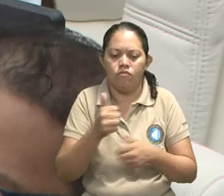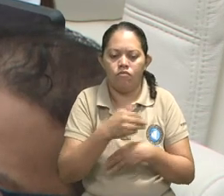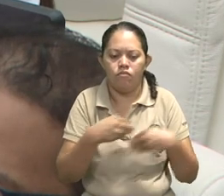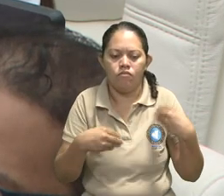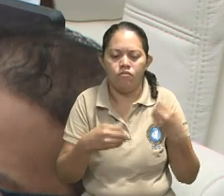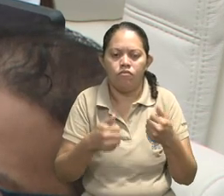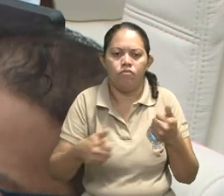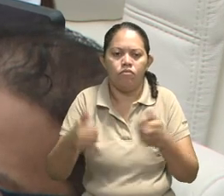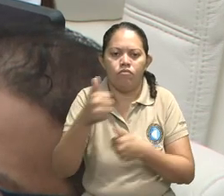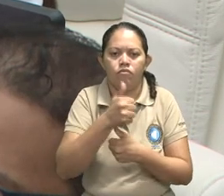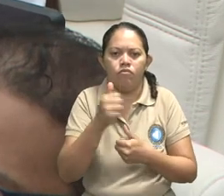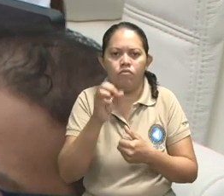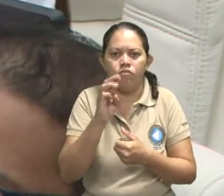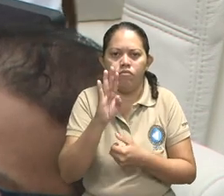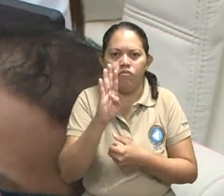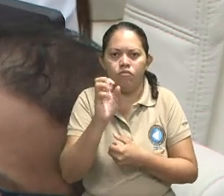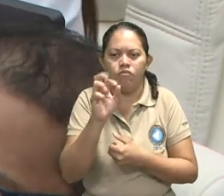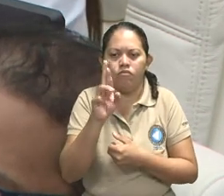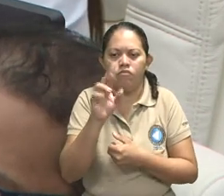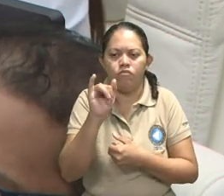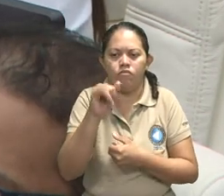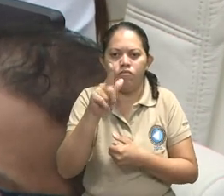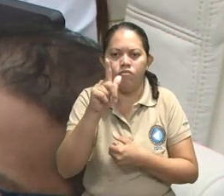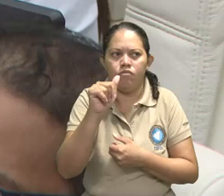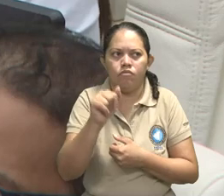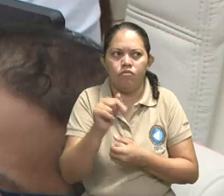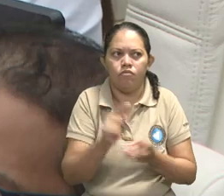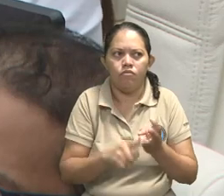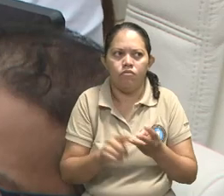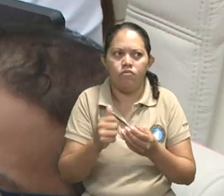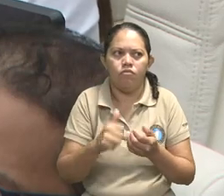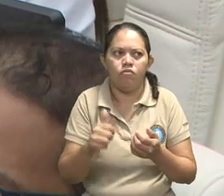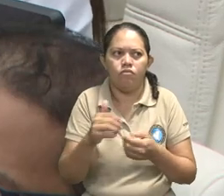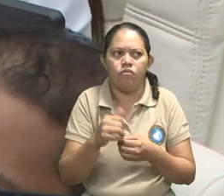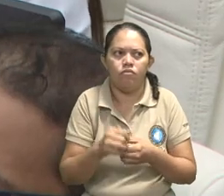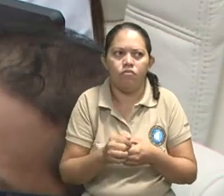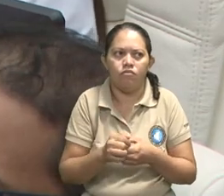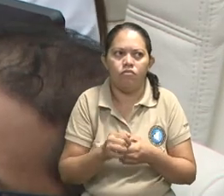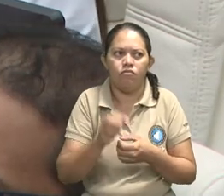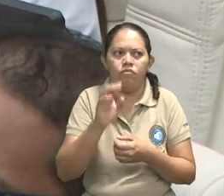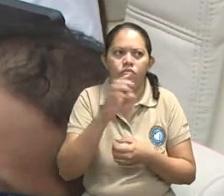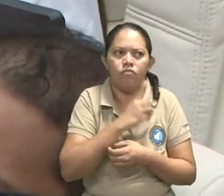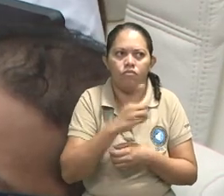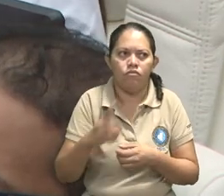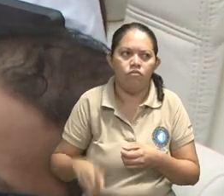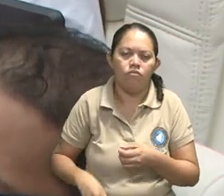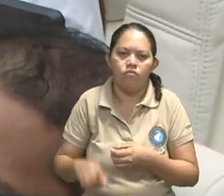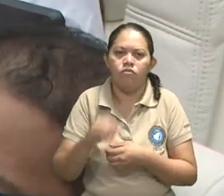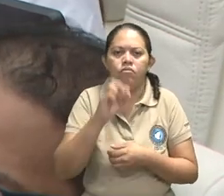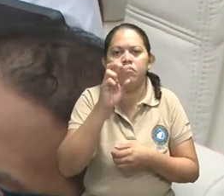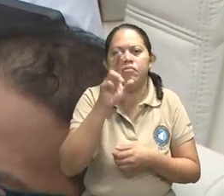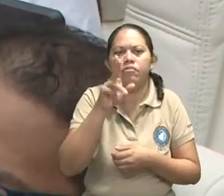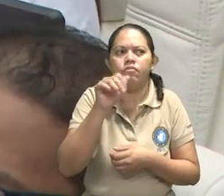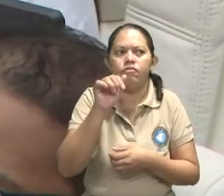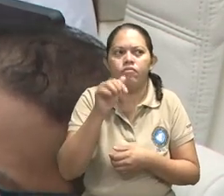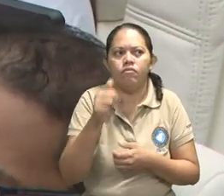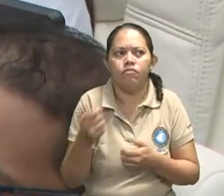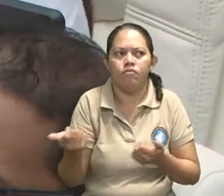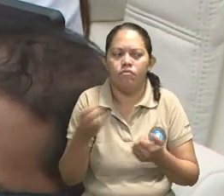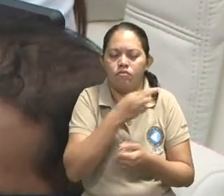vicepresidente. Diputado Roberto José Lira Villalobos, vicepresidente, diputada Ligia María Flores Castillo,